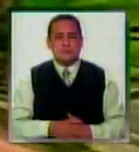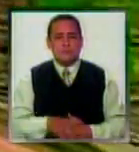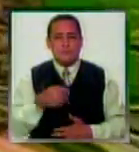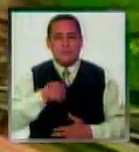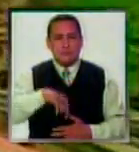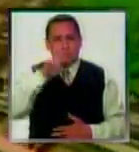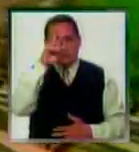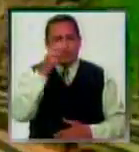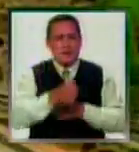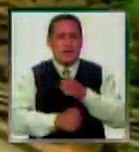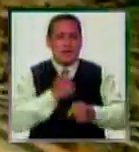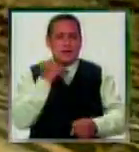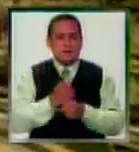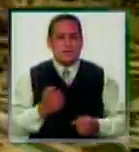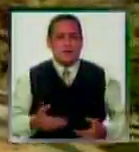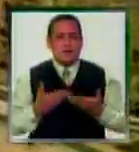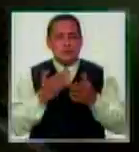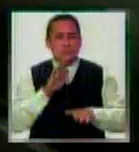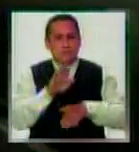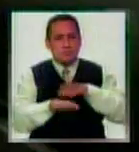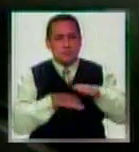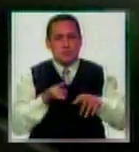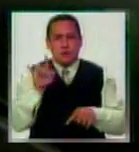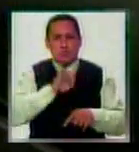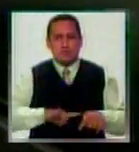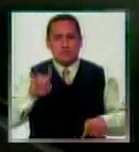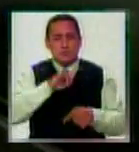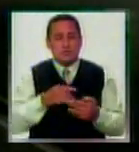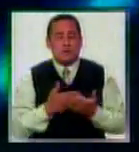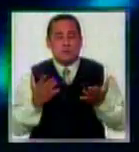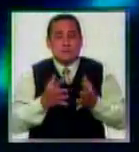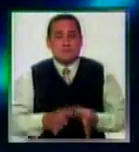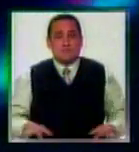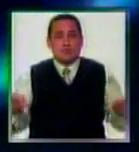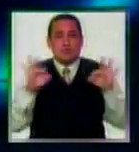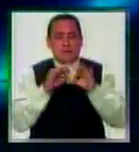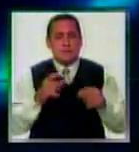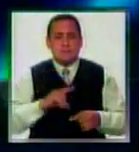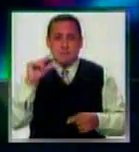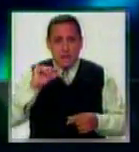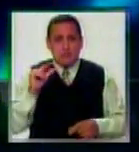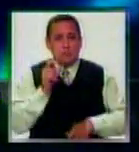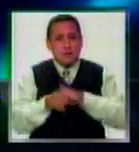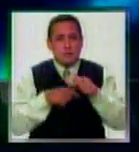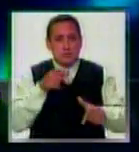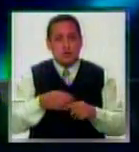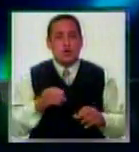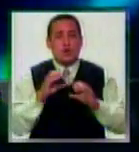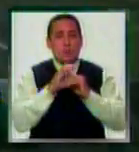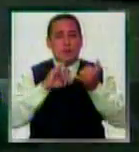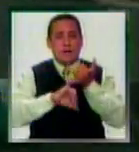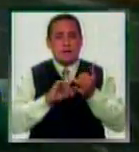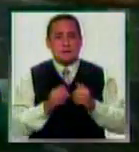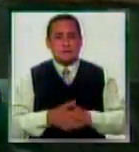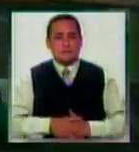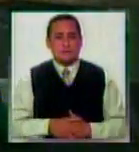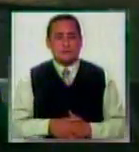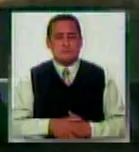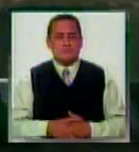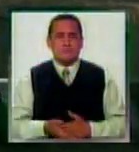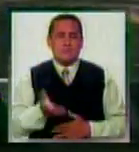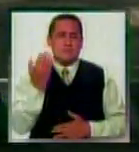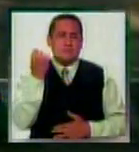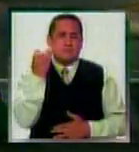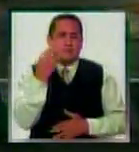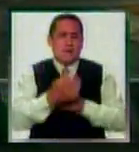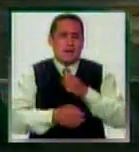El Perú desde hace años ha dado un enorme paso al utilizar un recurso tan importante y barato para la población como el gas. Hace